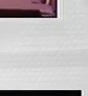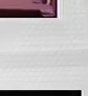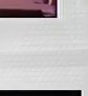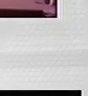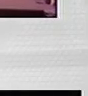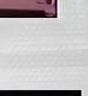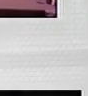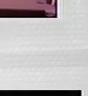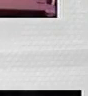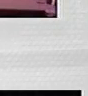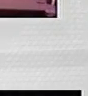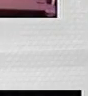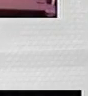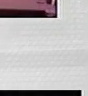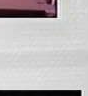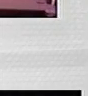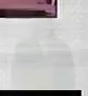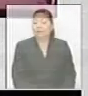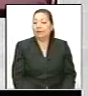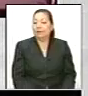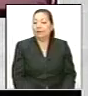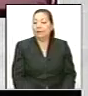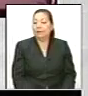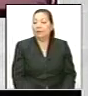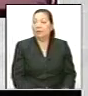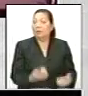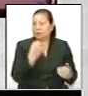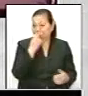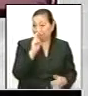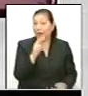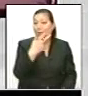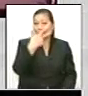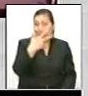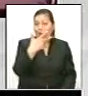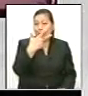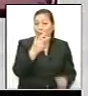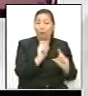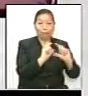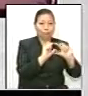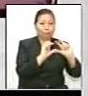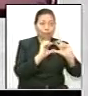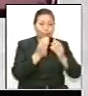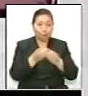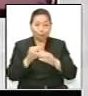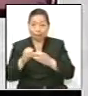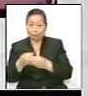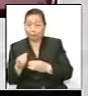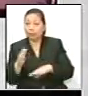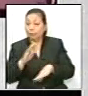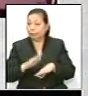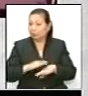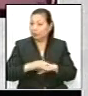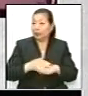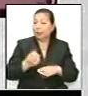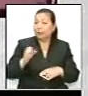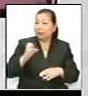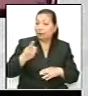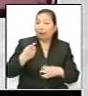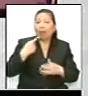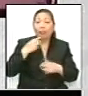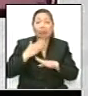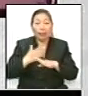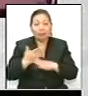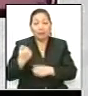que se llevan a cabo en el Congreso de la República, la que estamos transmitiendo, la mesa de trabajo sobre ciberdefensa